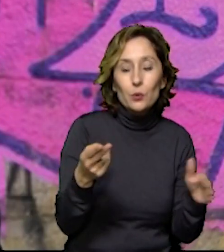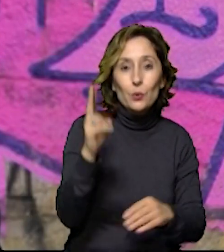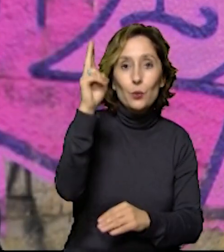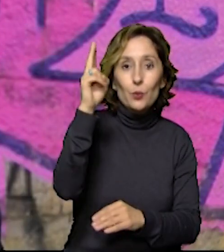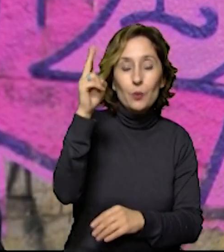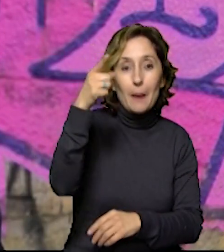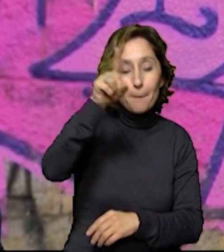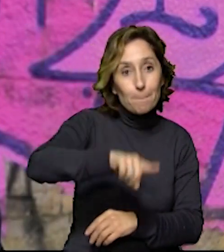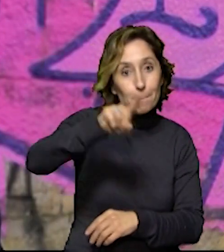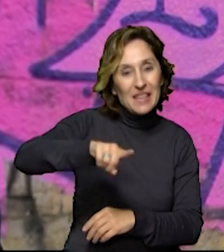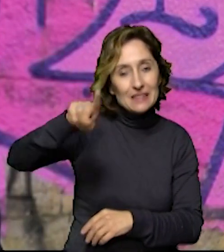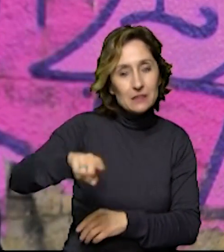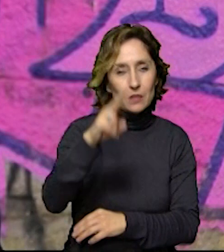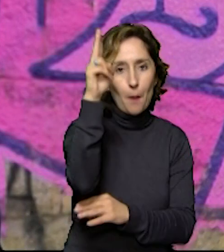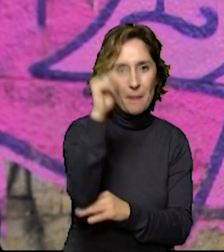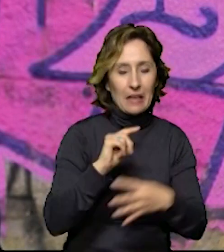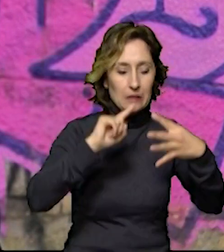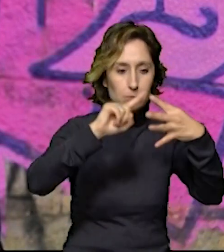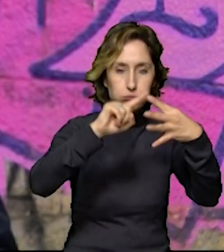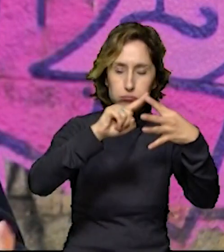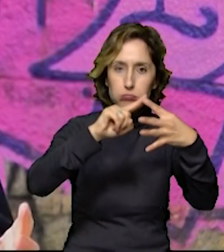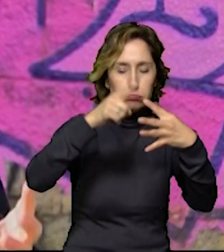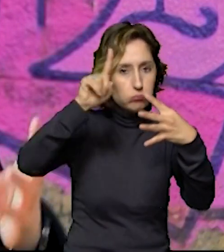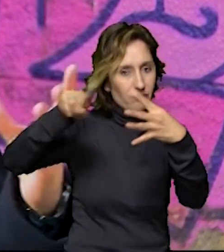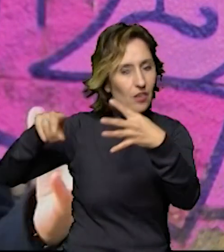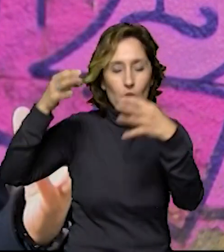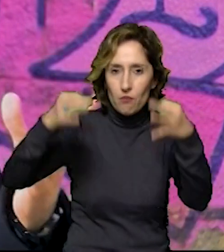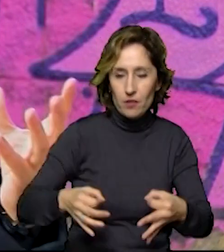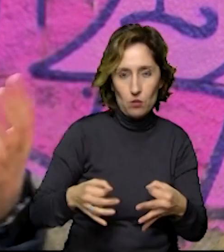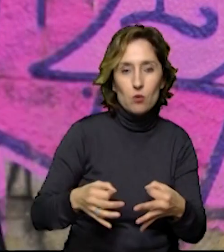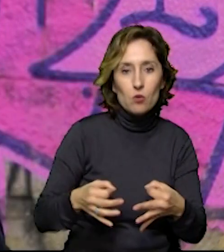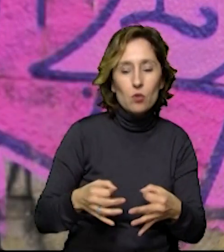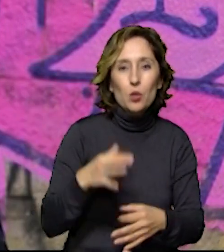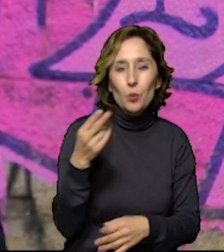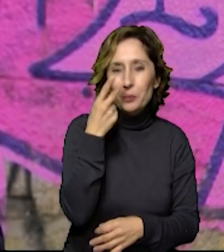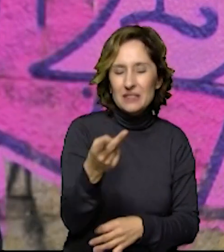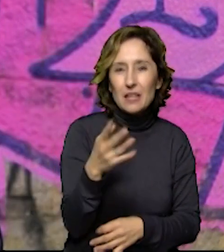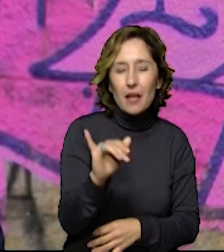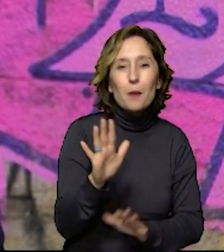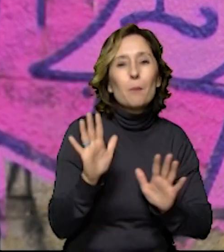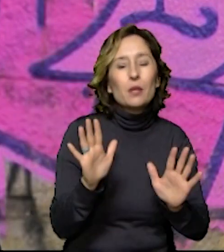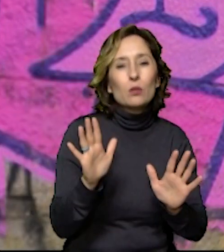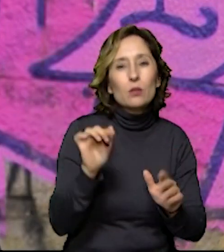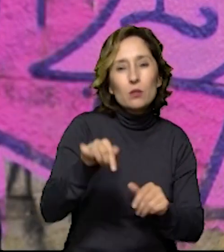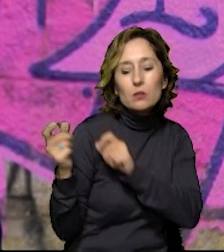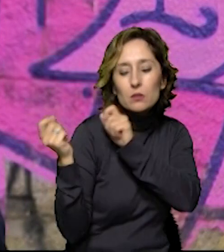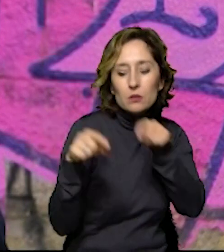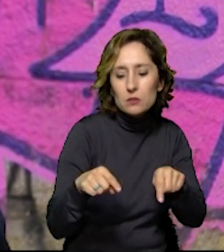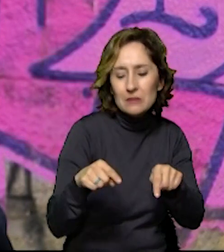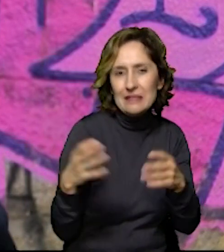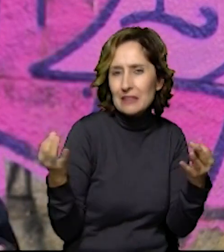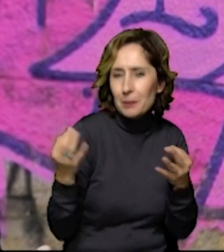viernes primeros de cada mes, pero el hecho de que se pueda venir aquí, se pueda conocer verdaderamente lo que